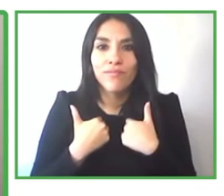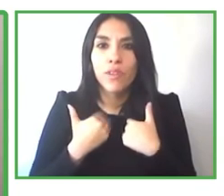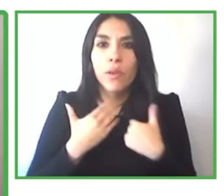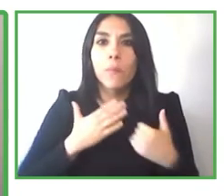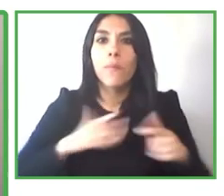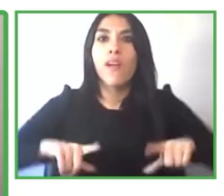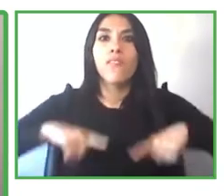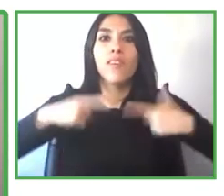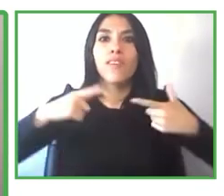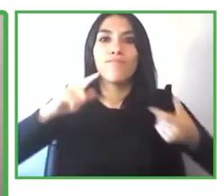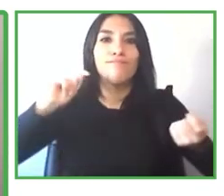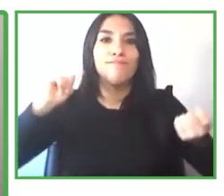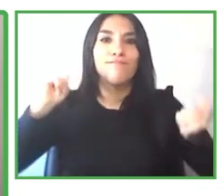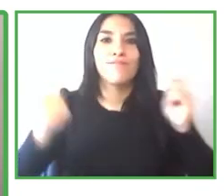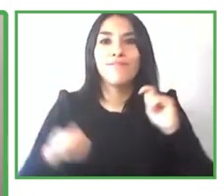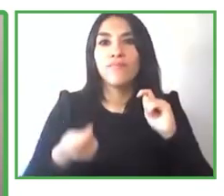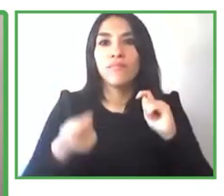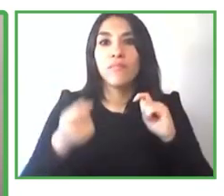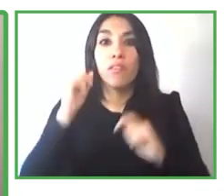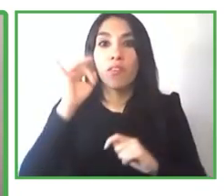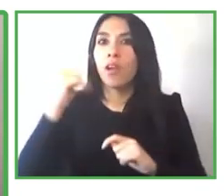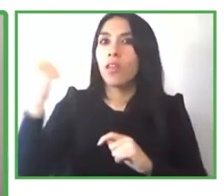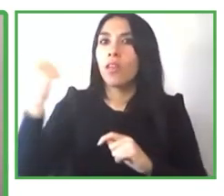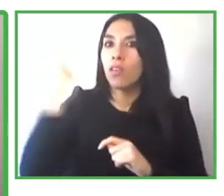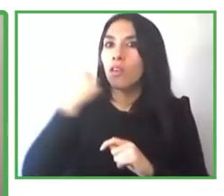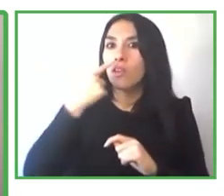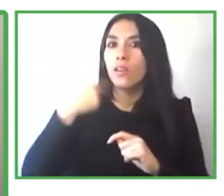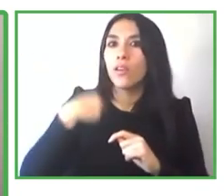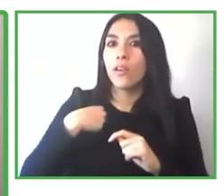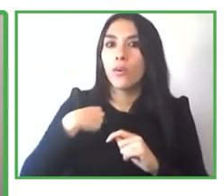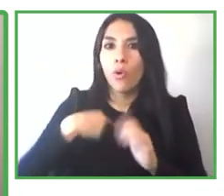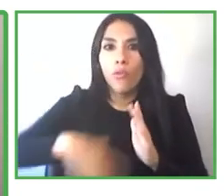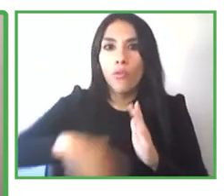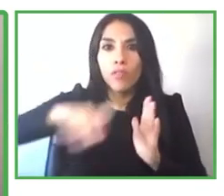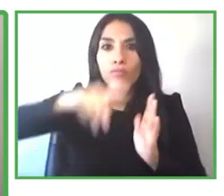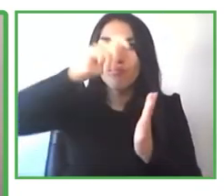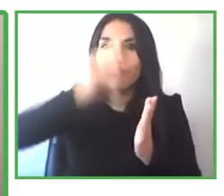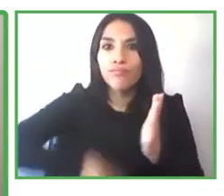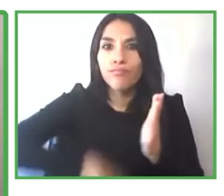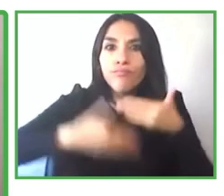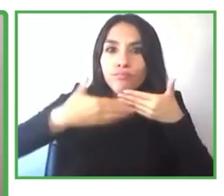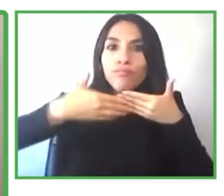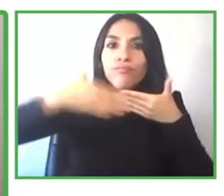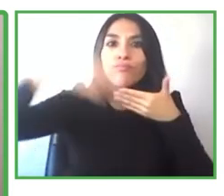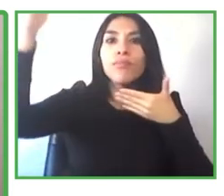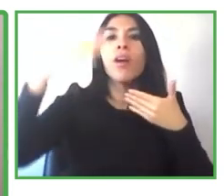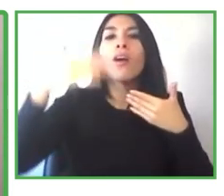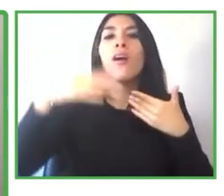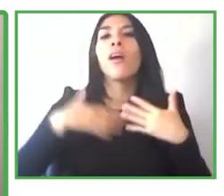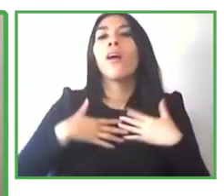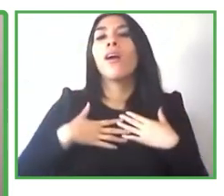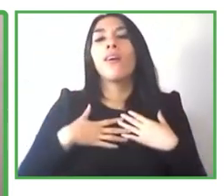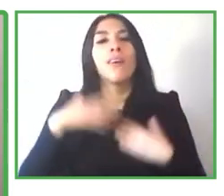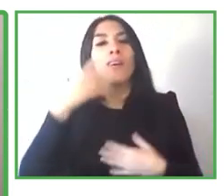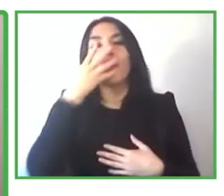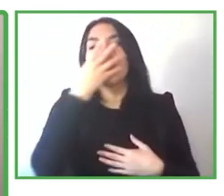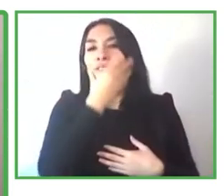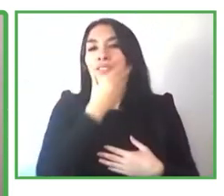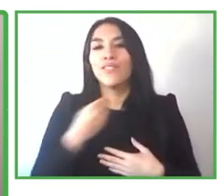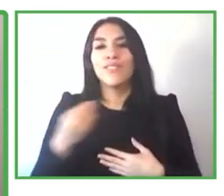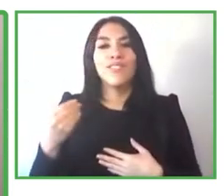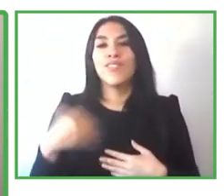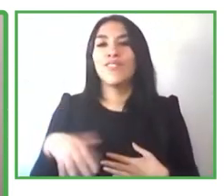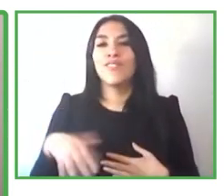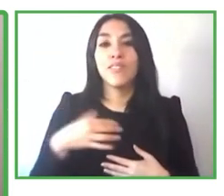Qué lindo, Steven. Es importante decir que a ti te hicieron un contrato indefinido después de solo 2 meses